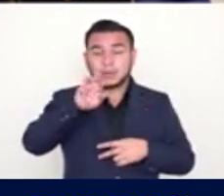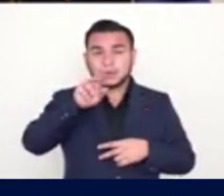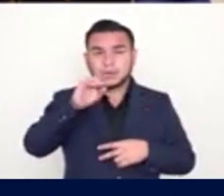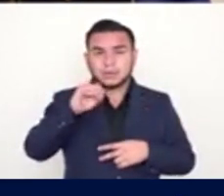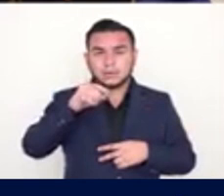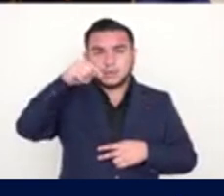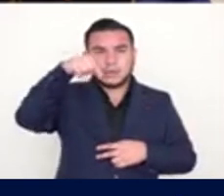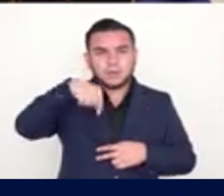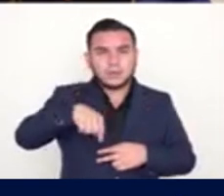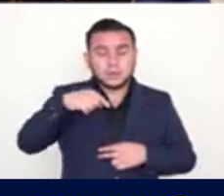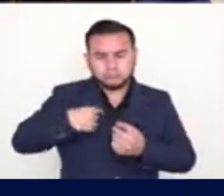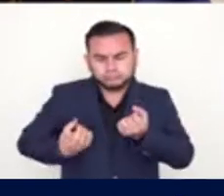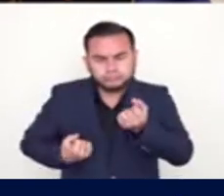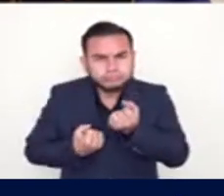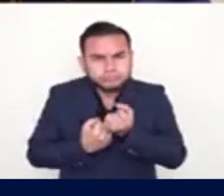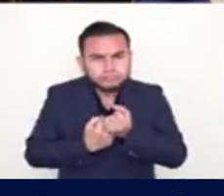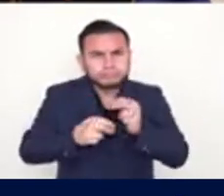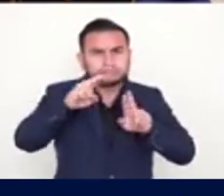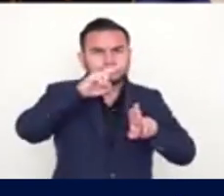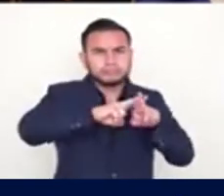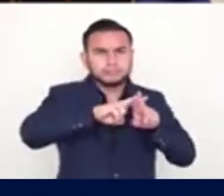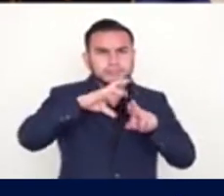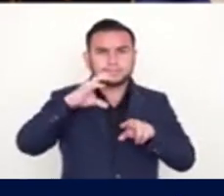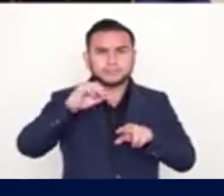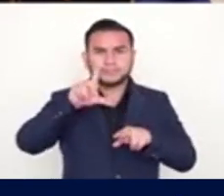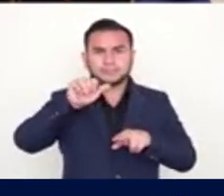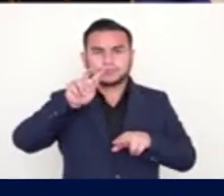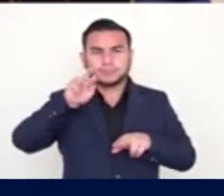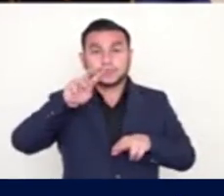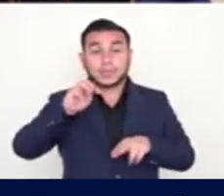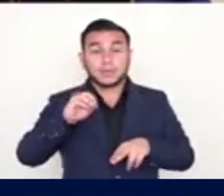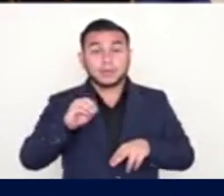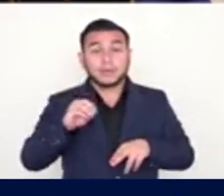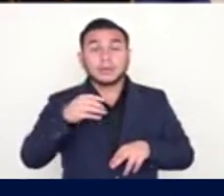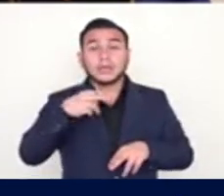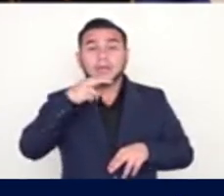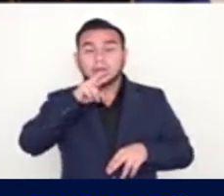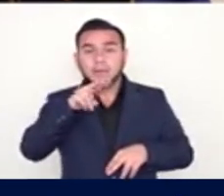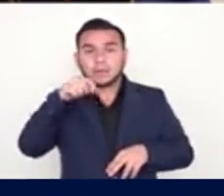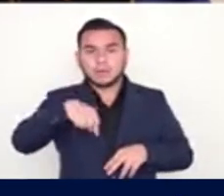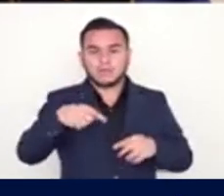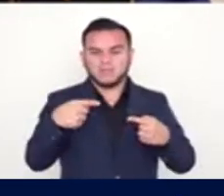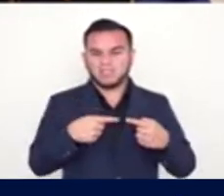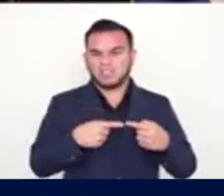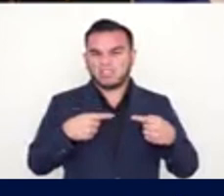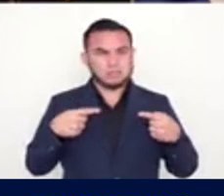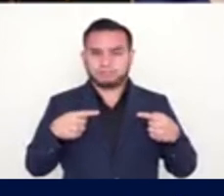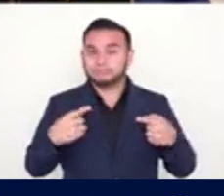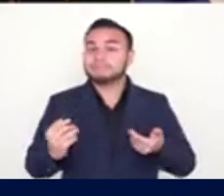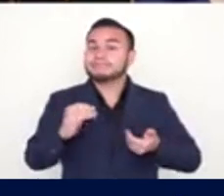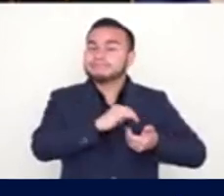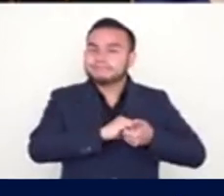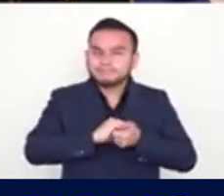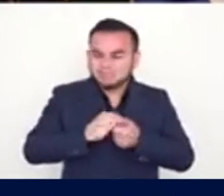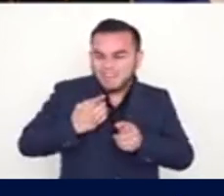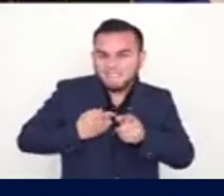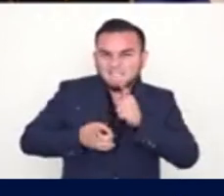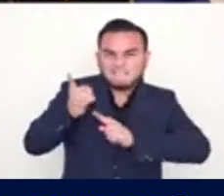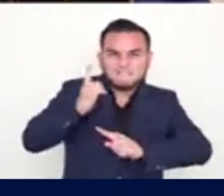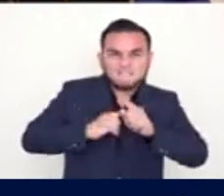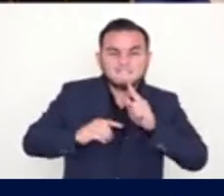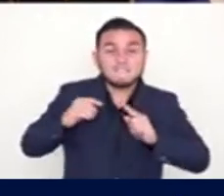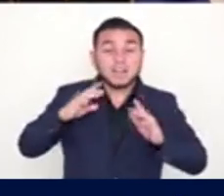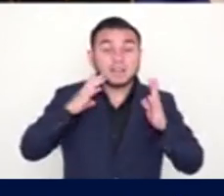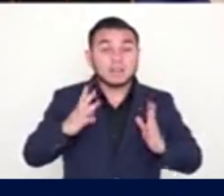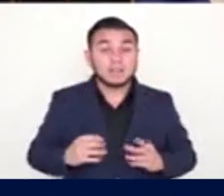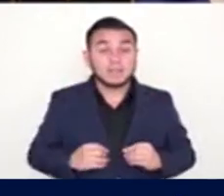pro Arena, y teníamos el Colatino, que era pro FMLN. Ahora ambos son antigobierno. De la misma razón, Arena y el FMLN construyeron